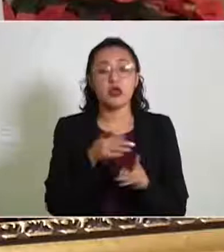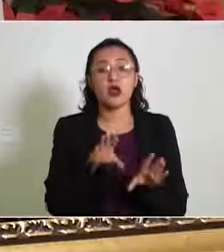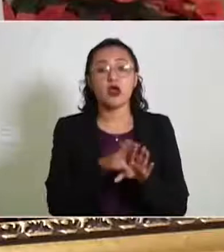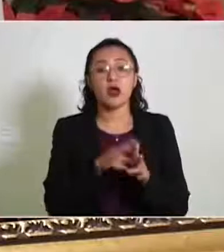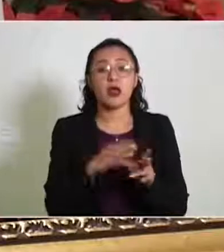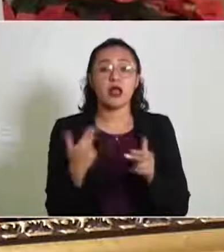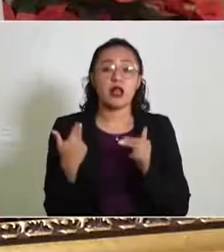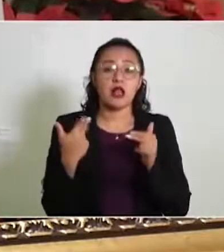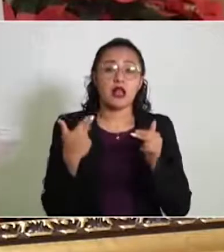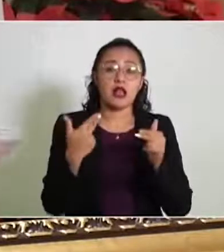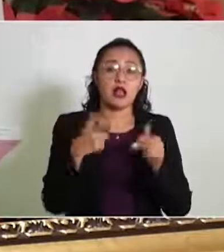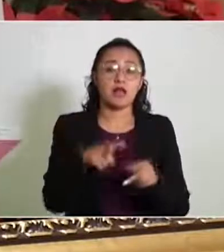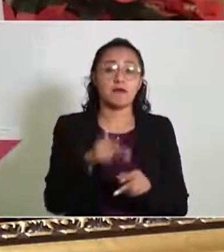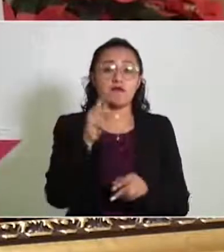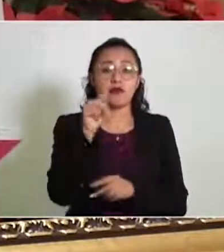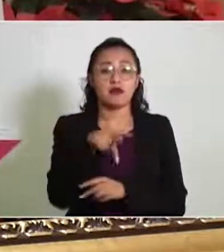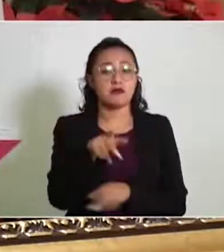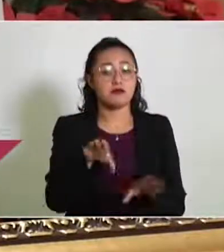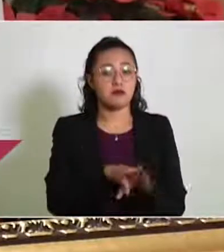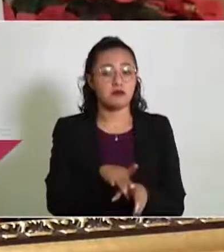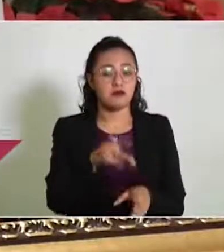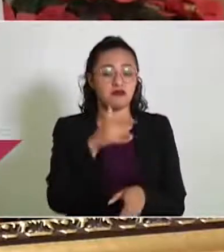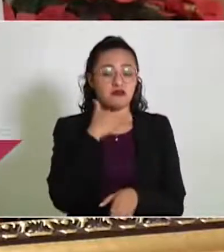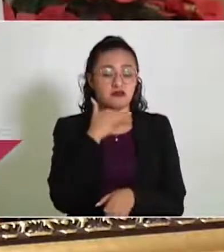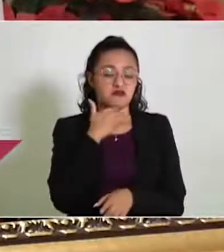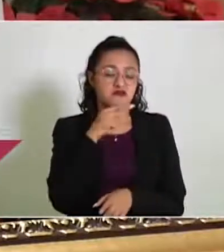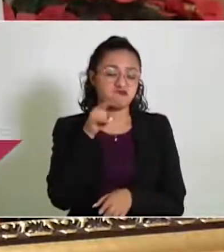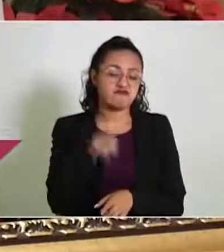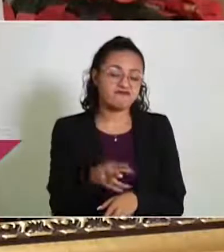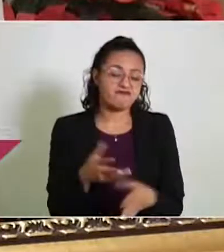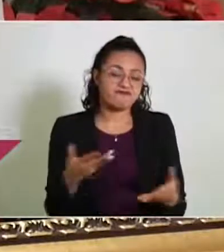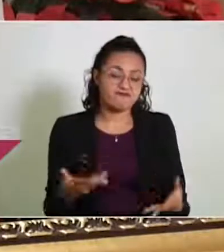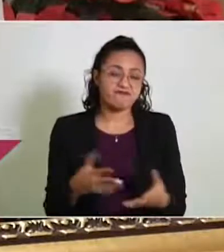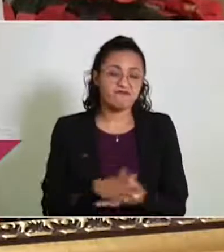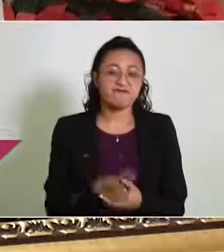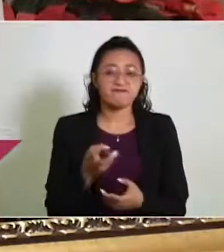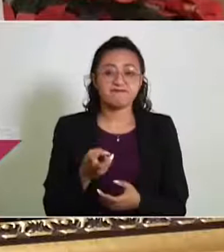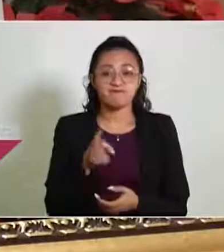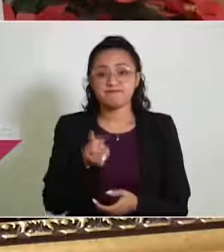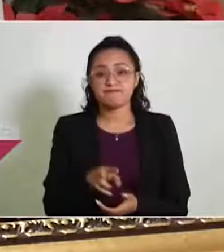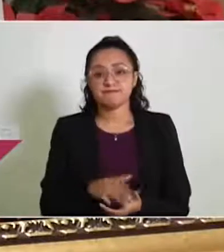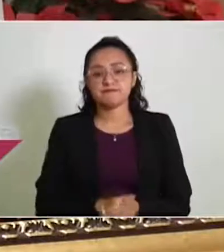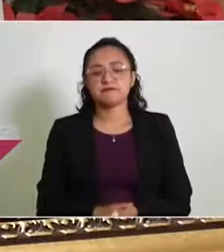¿El legado del PAN es la corrupción? Es el legado del PAN.